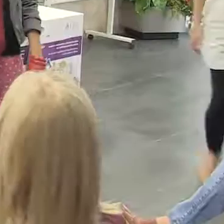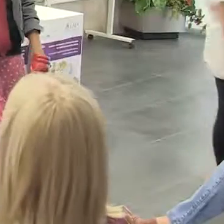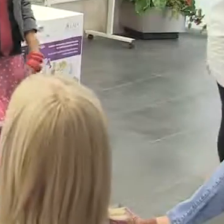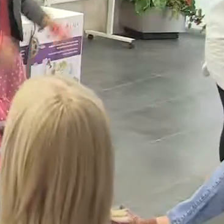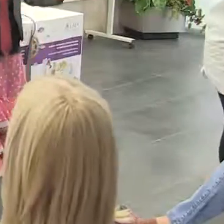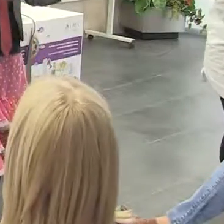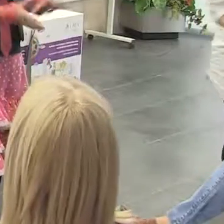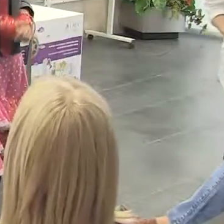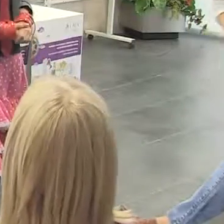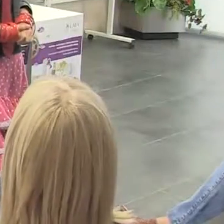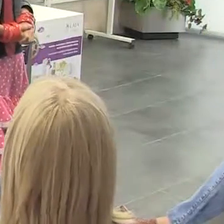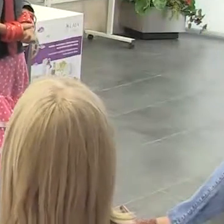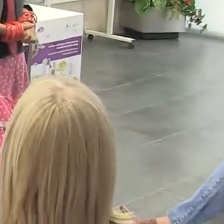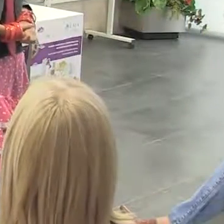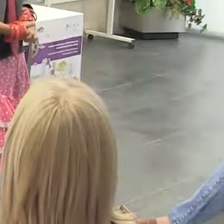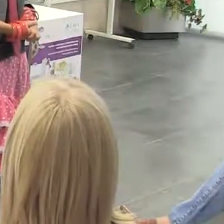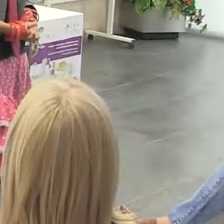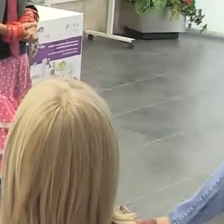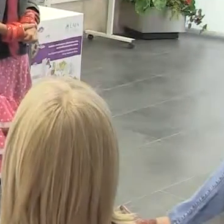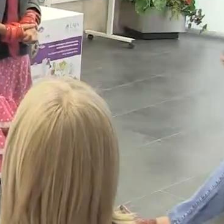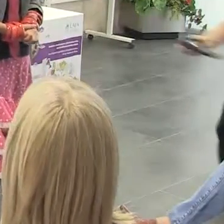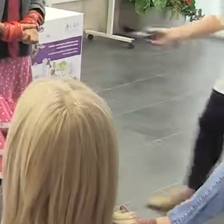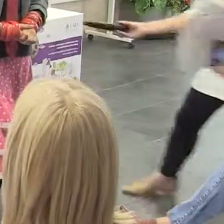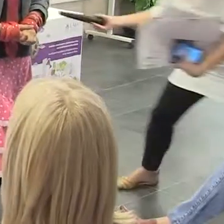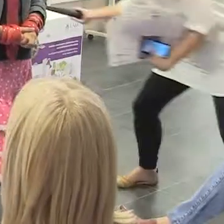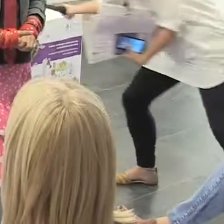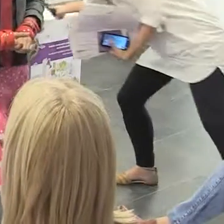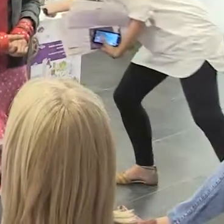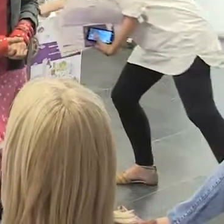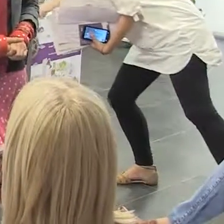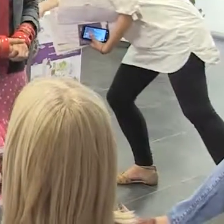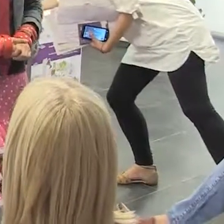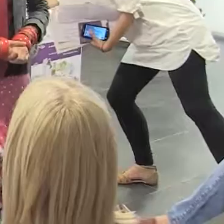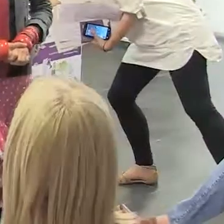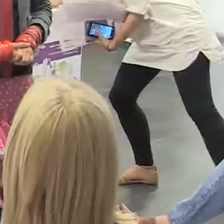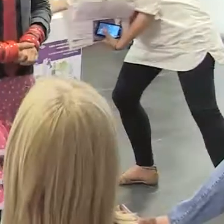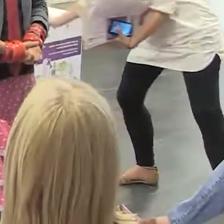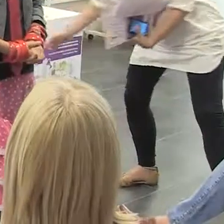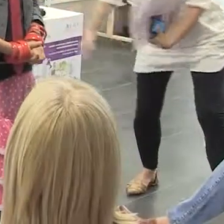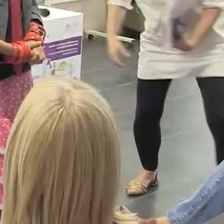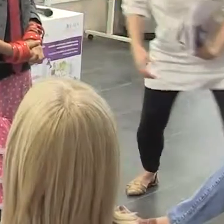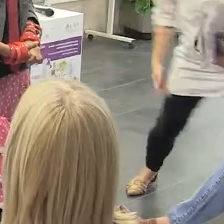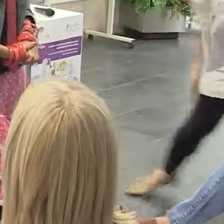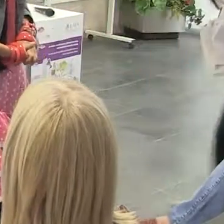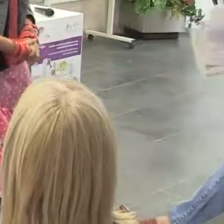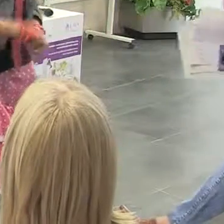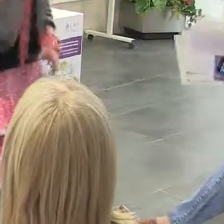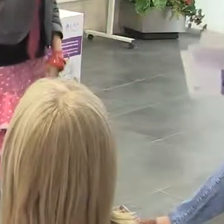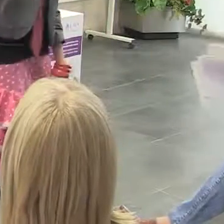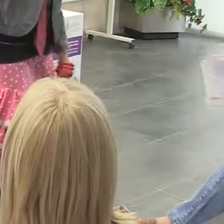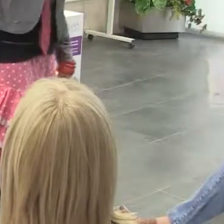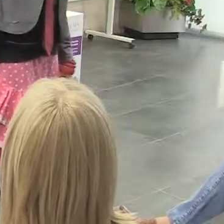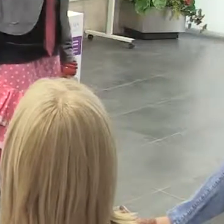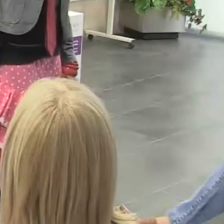ser? ¿Que se han venido vestida de qué? ¿Qué hacéis aquí, así? Pues a inaugurar a Laia, ¿no? Laia, ¿eh? Sí, bonito. ¿Sí?